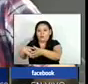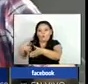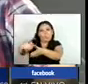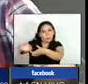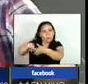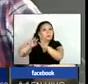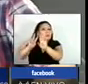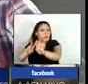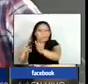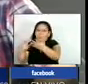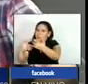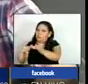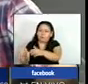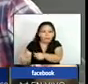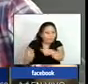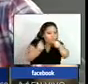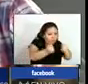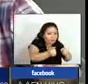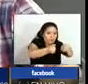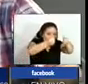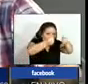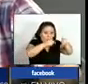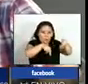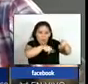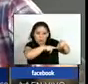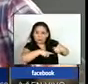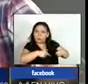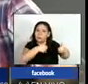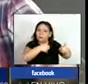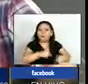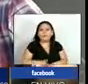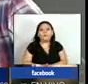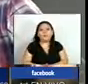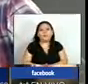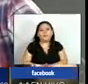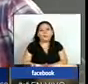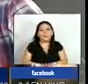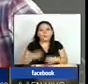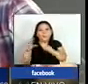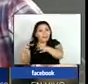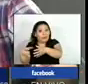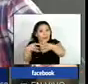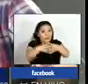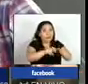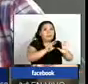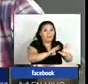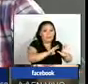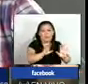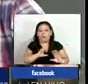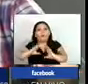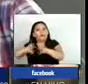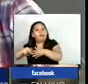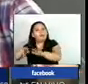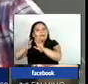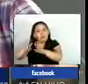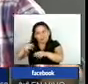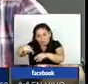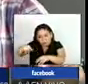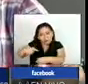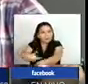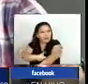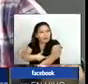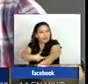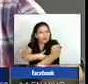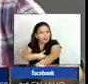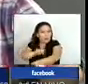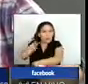de vuelta dentro de los centros penitenciarios ya con alta. 7 pacientes persisten en los centros hospitalarios y